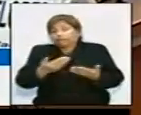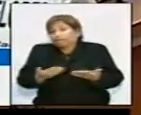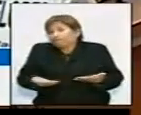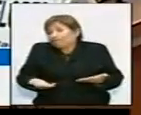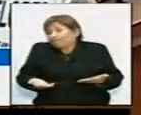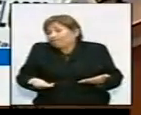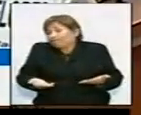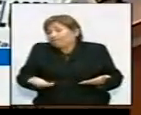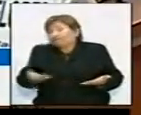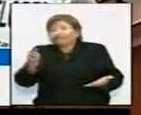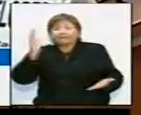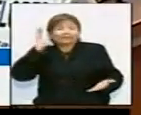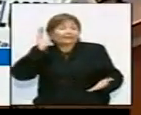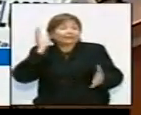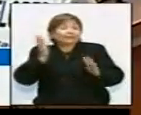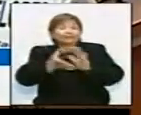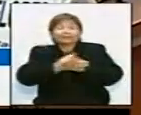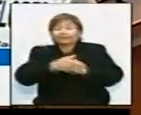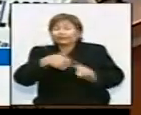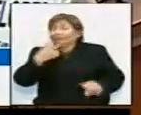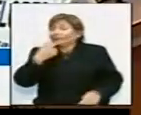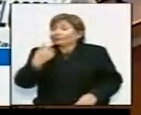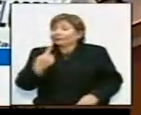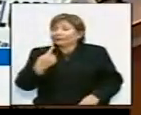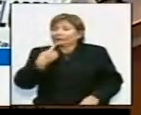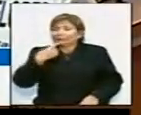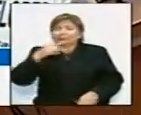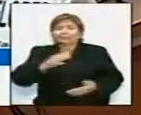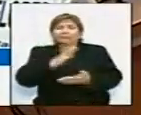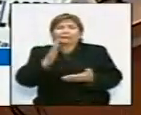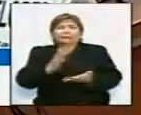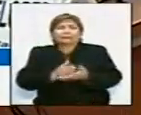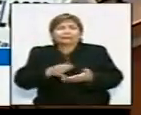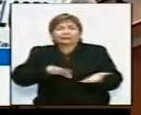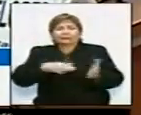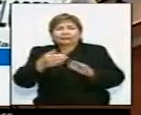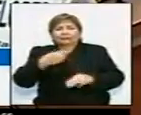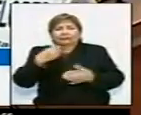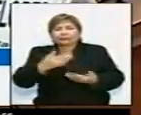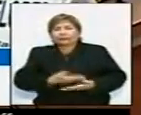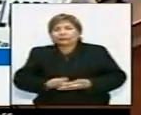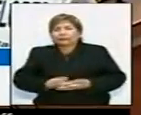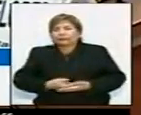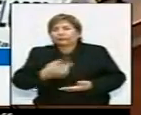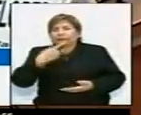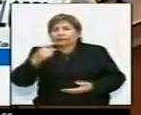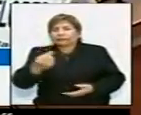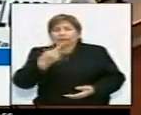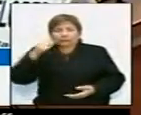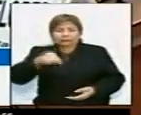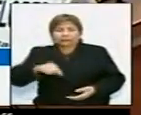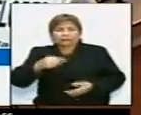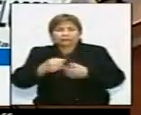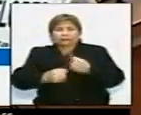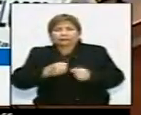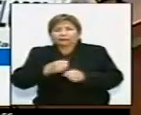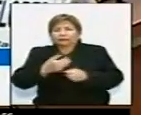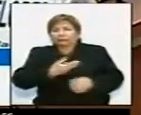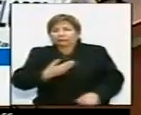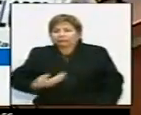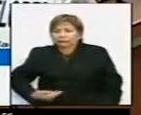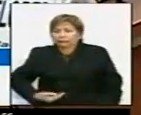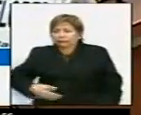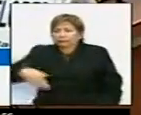presidenta, escuchar a algún colega aquí decir que este problema de las muertes de los neonatos no es solo de este periodo, de este